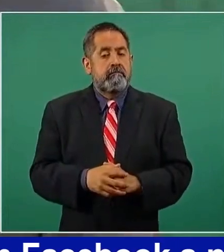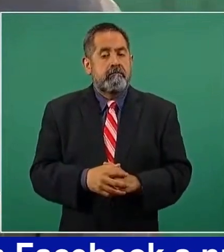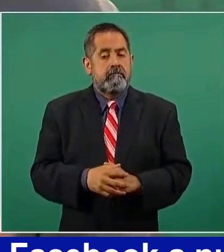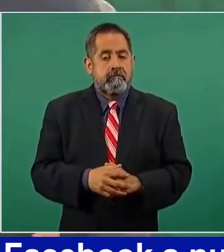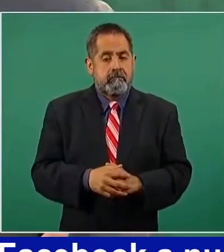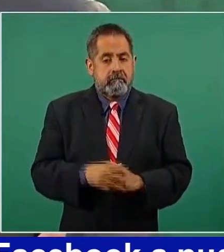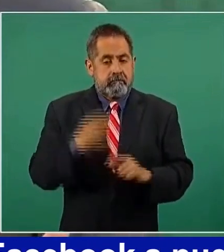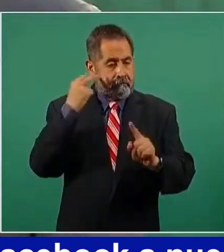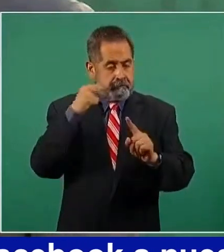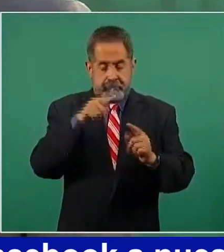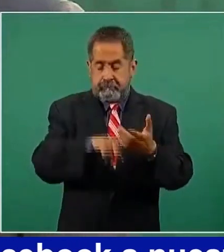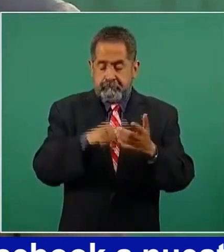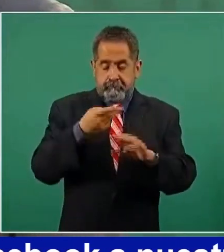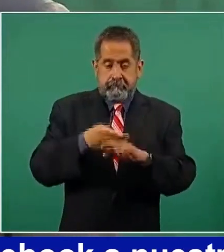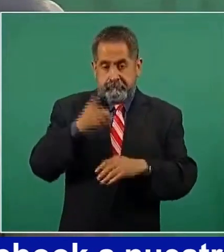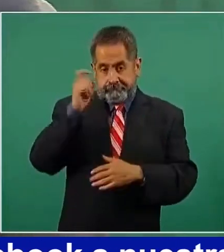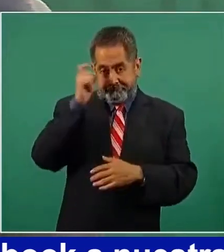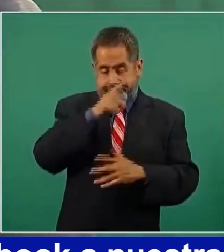en una situación